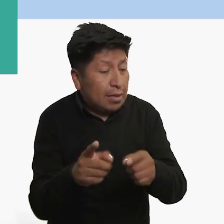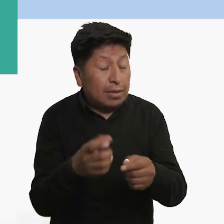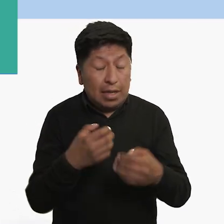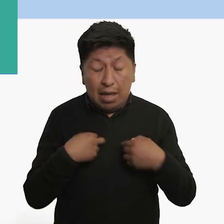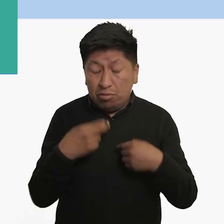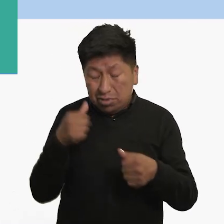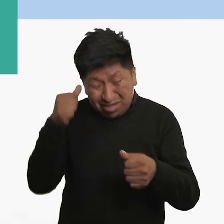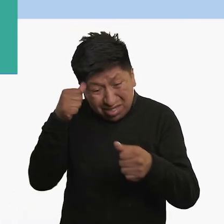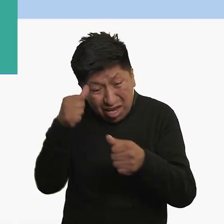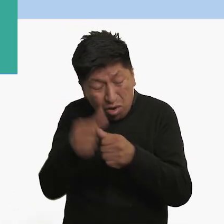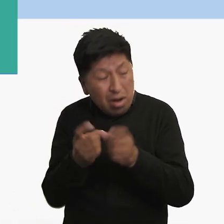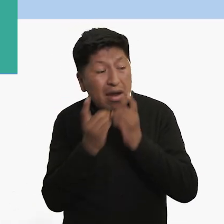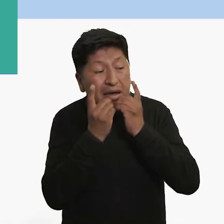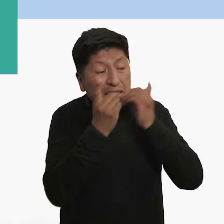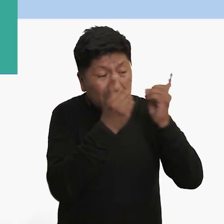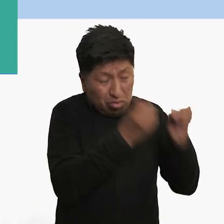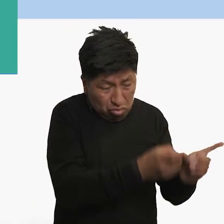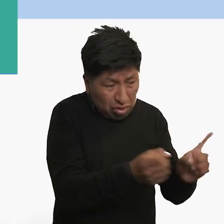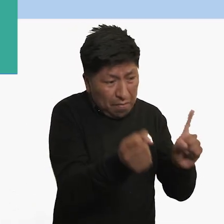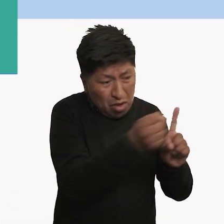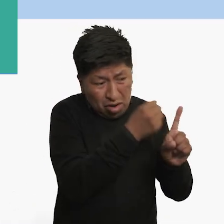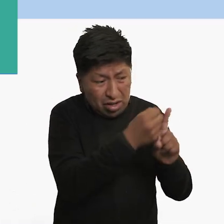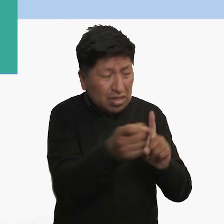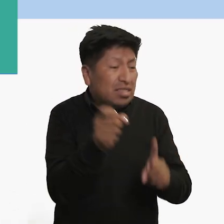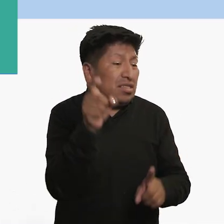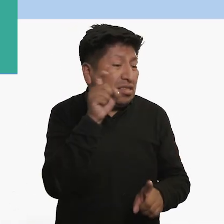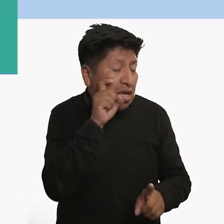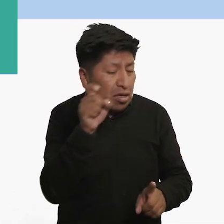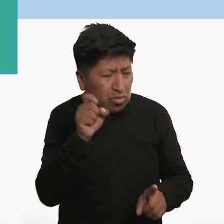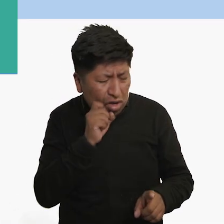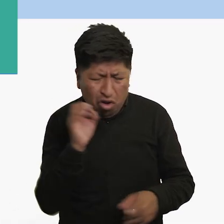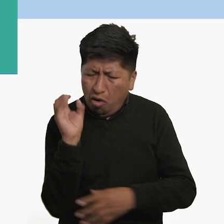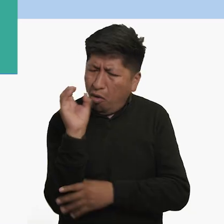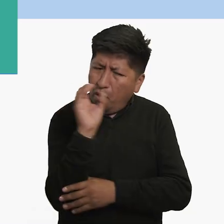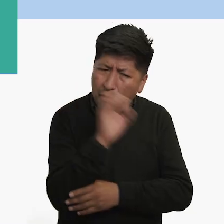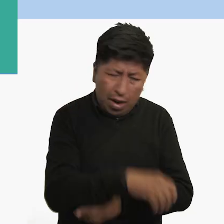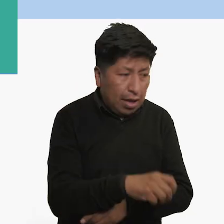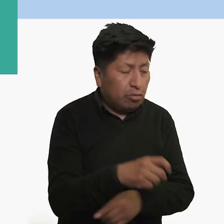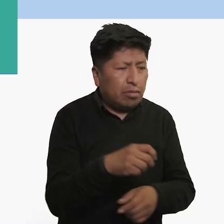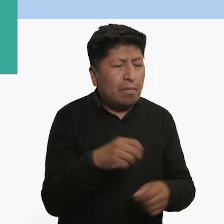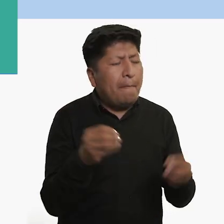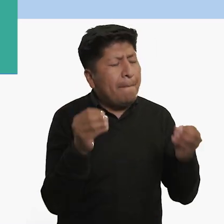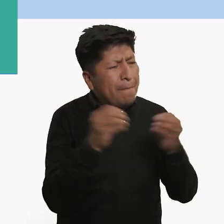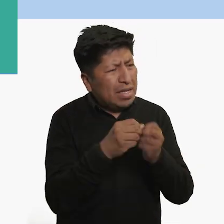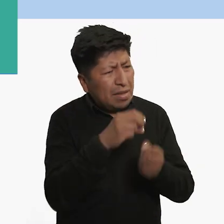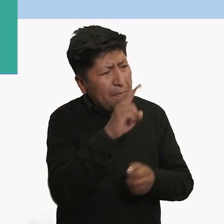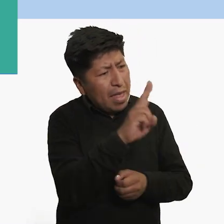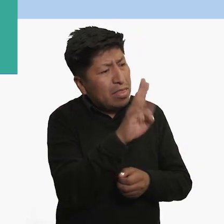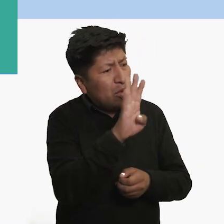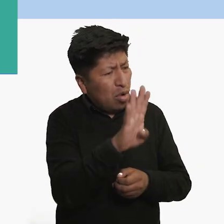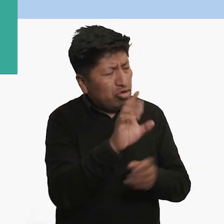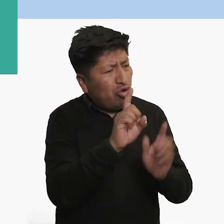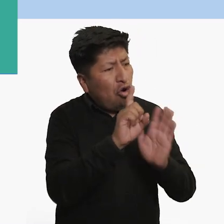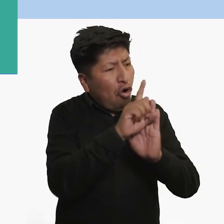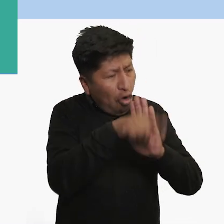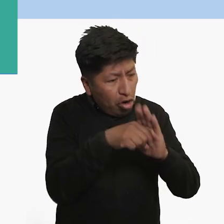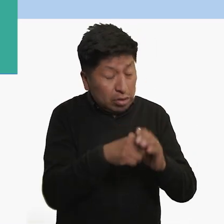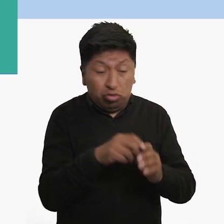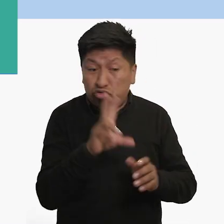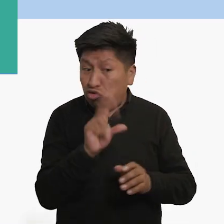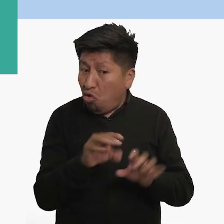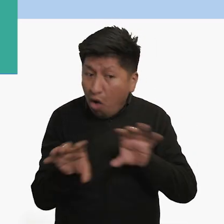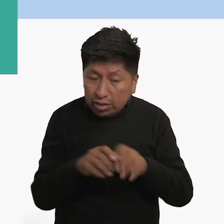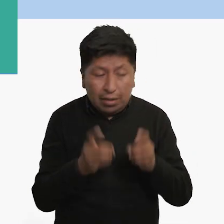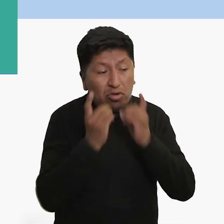Debemos recordar que la denuncia de una situación de violencia sexual es obligatoria en un plazo máximo de 24 horas. No hacerlo se considera